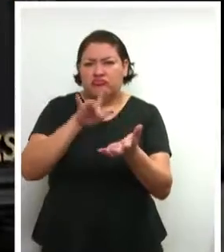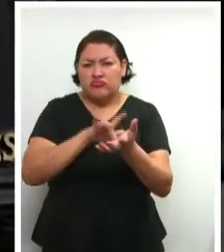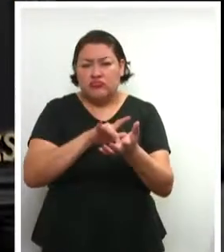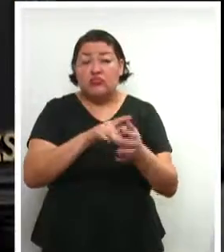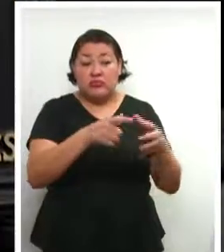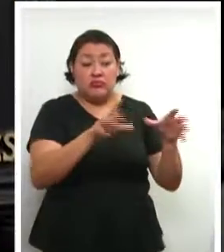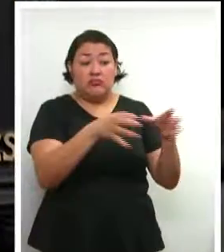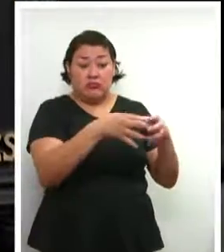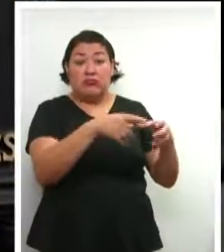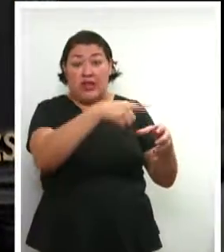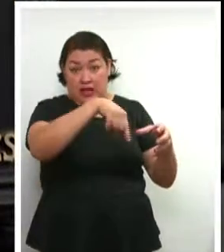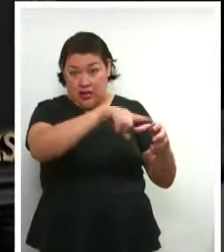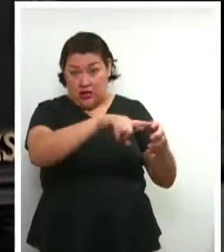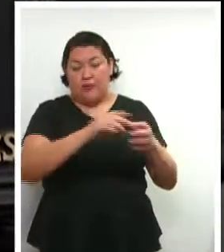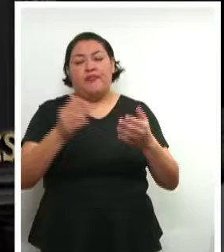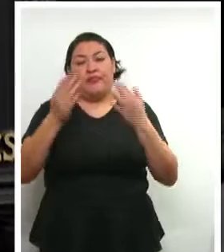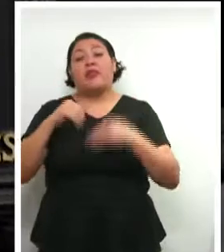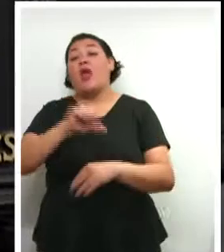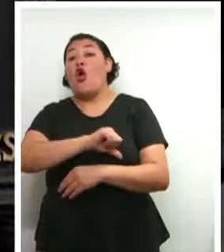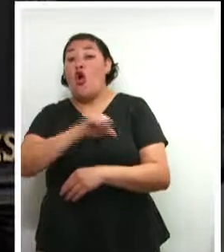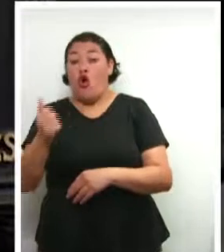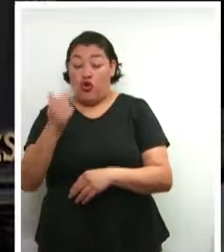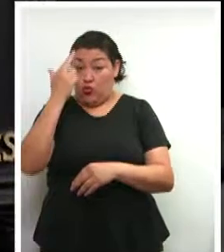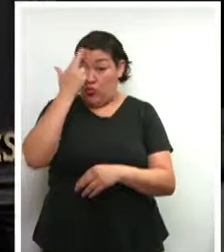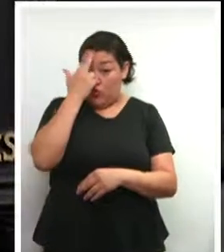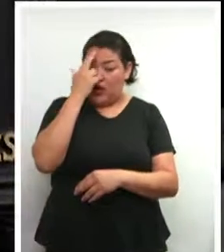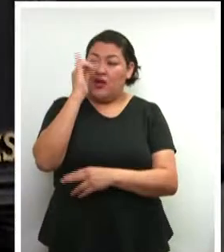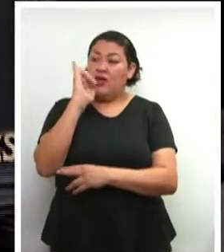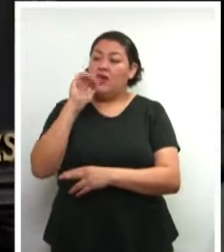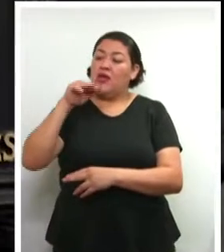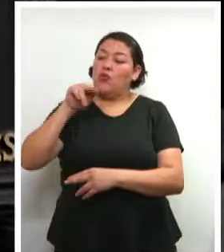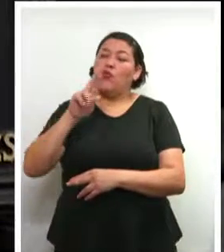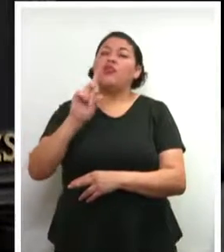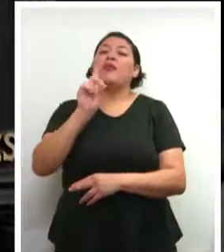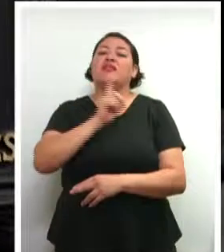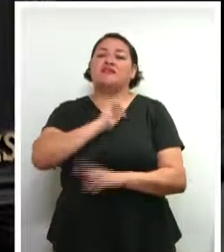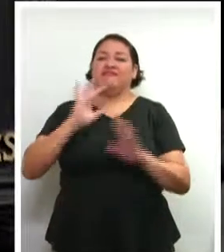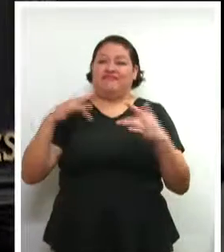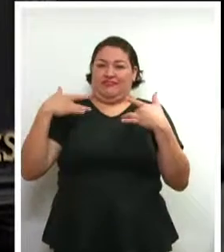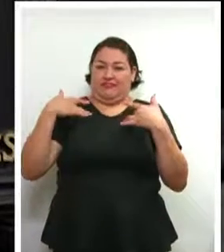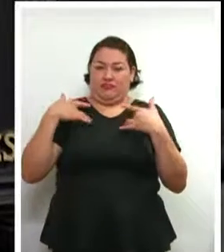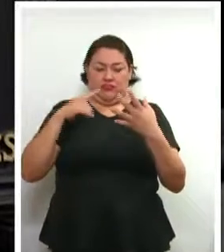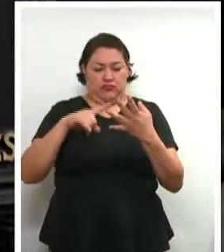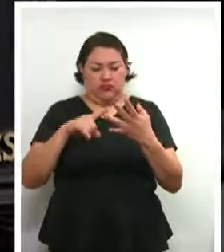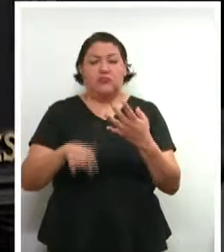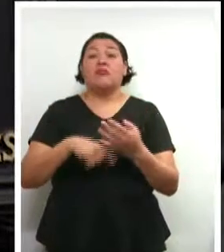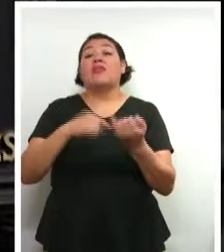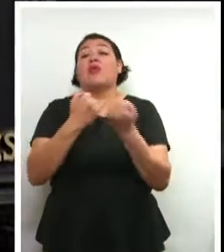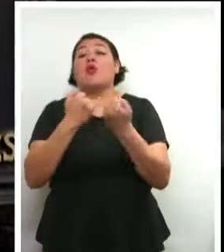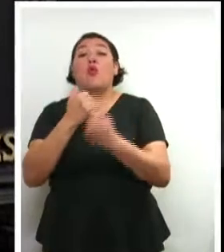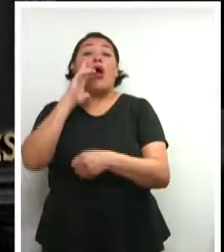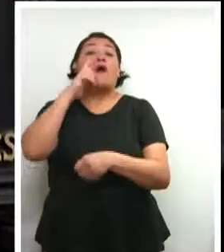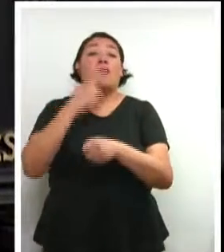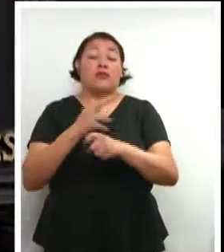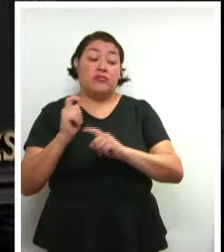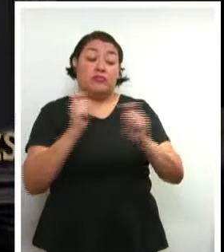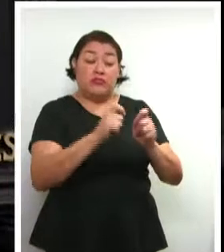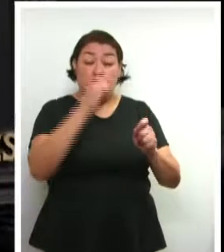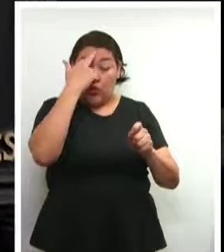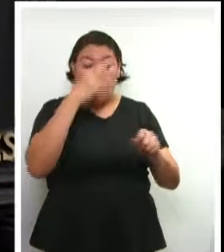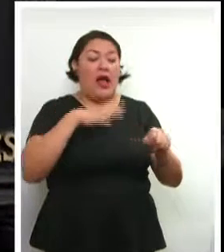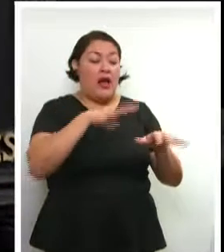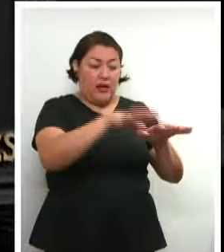inmunidad, aspecto inminentemente ligado a la garantía judicial. Las responsabilidades, los órganos